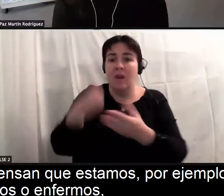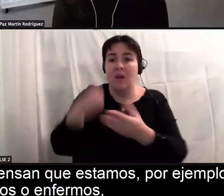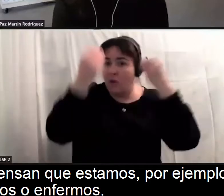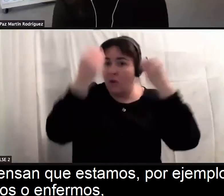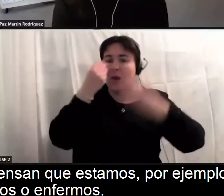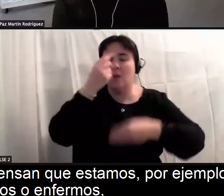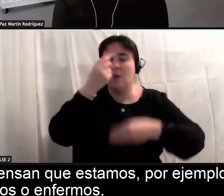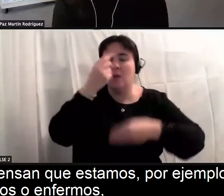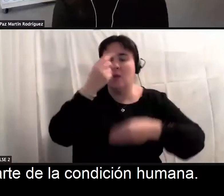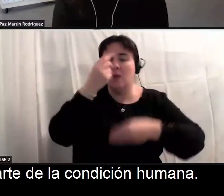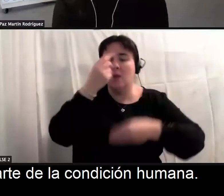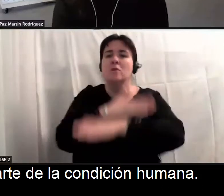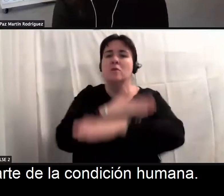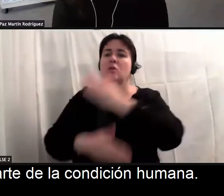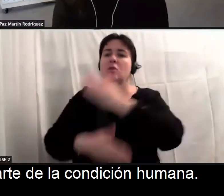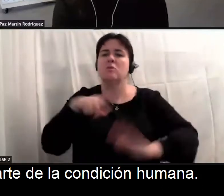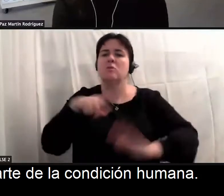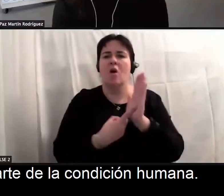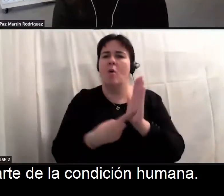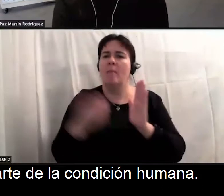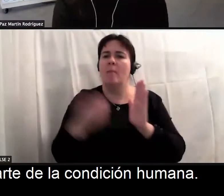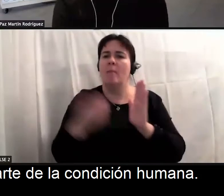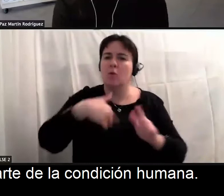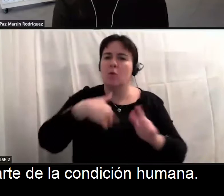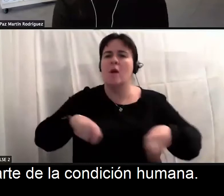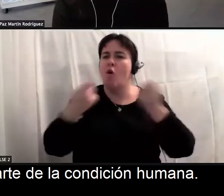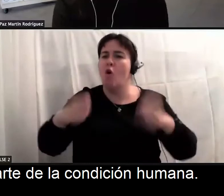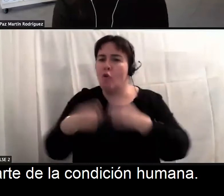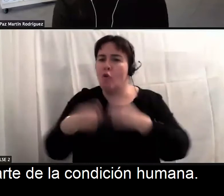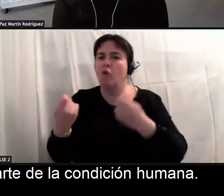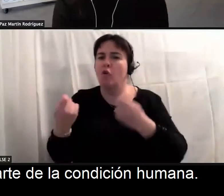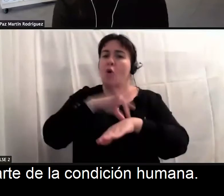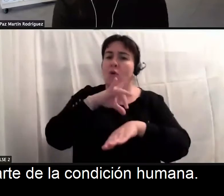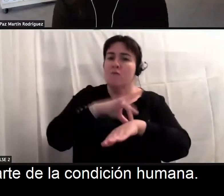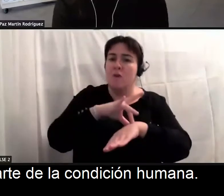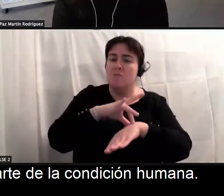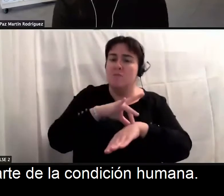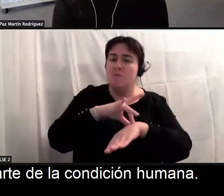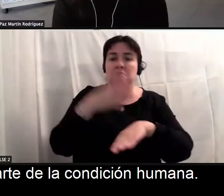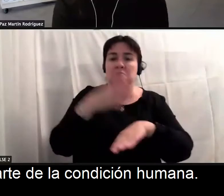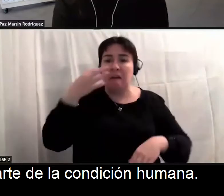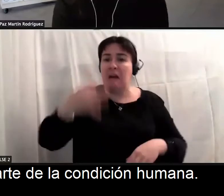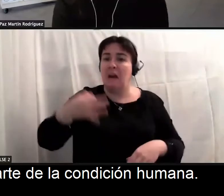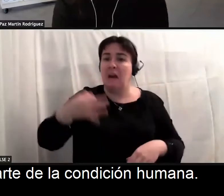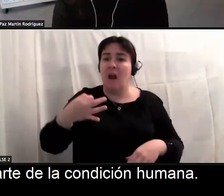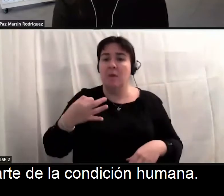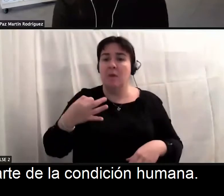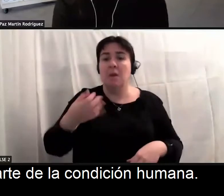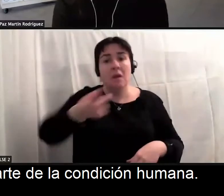o enfermos, que en realidad solo somos parte de la condición humana.